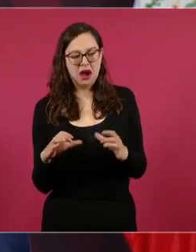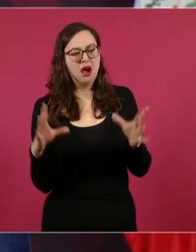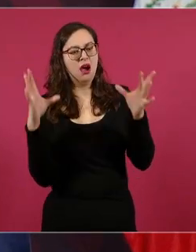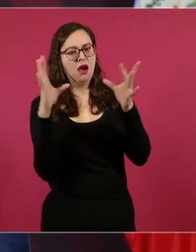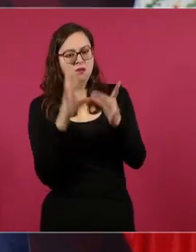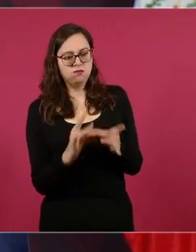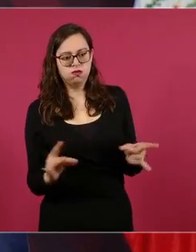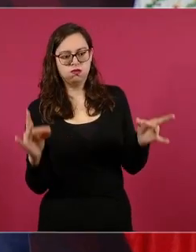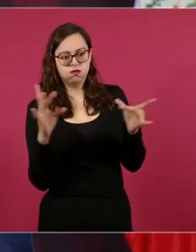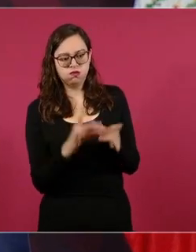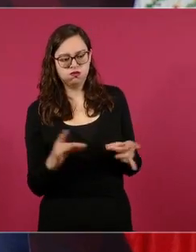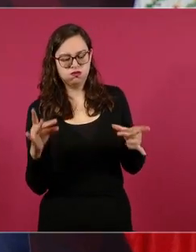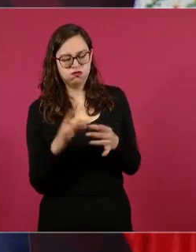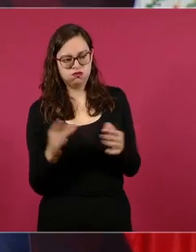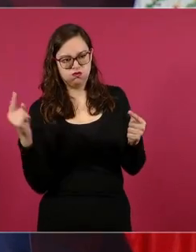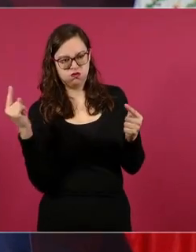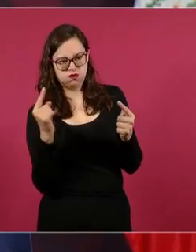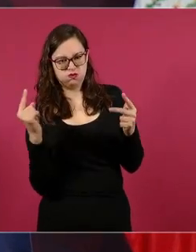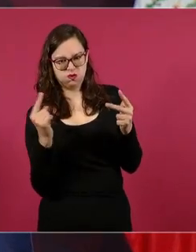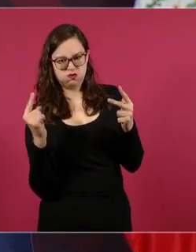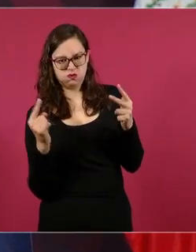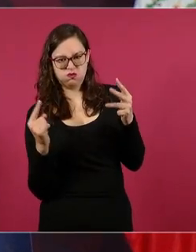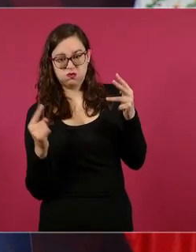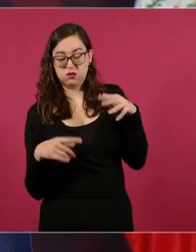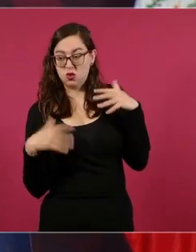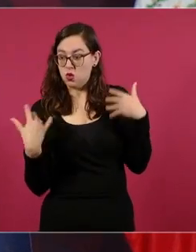son muy inteligentes,